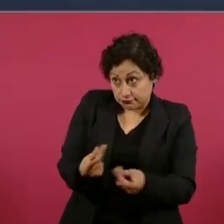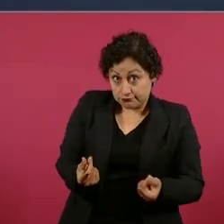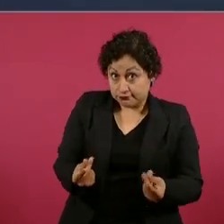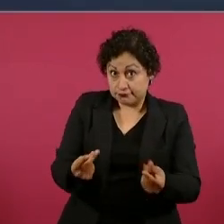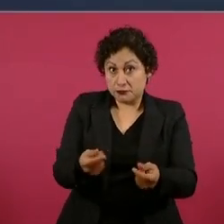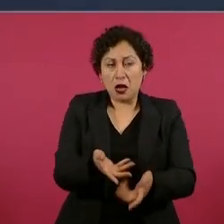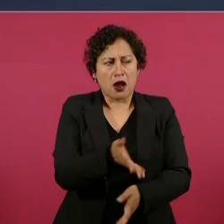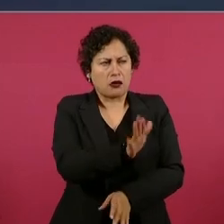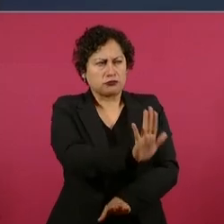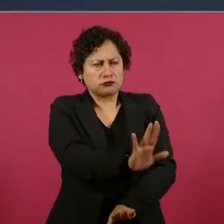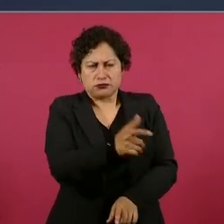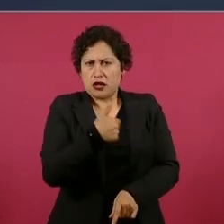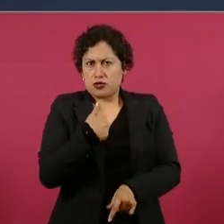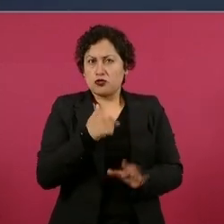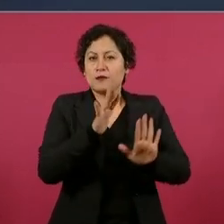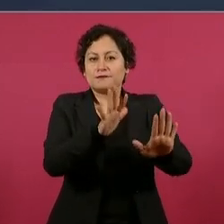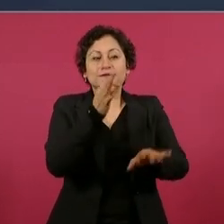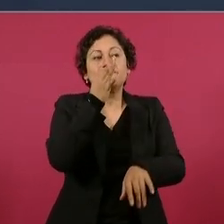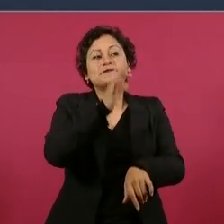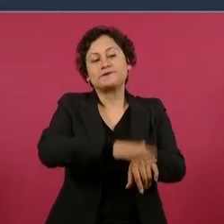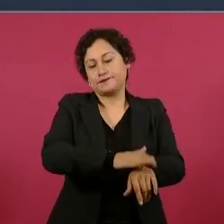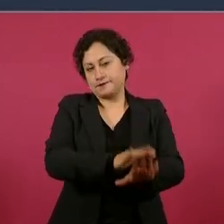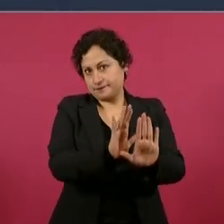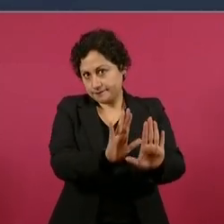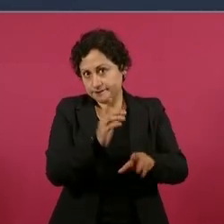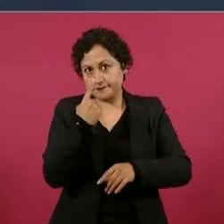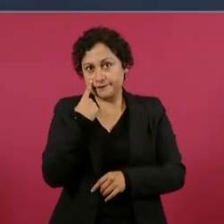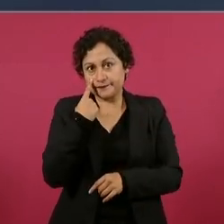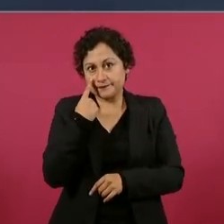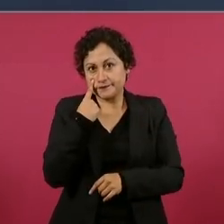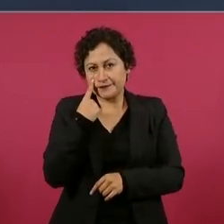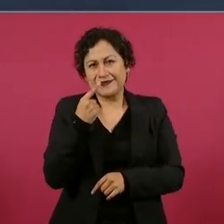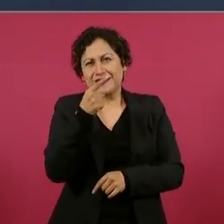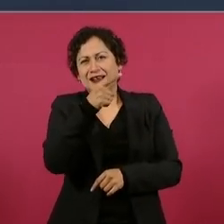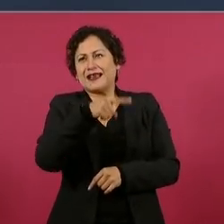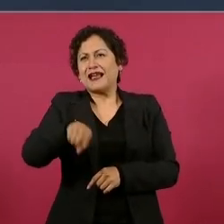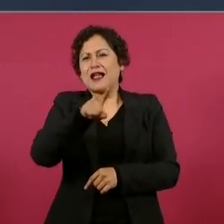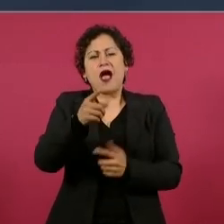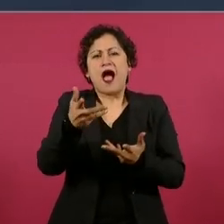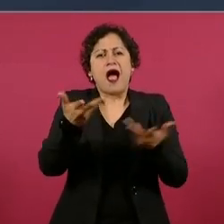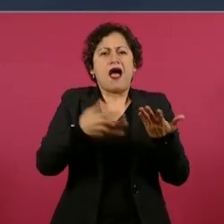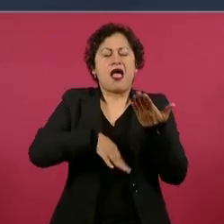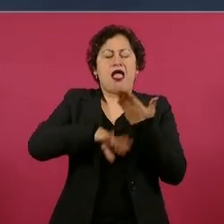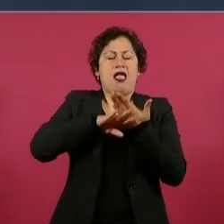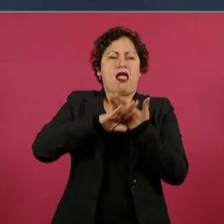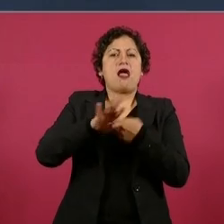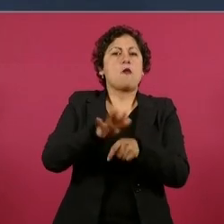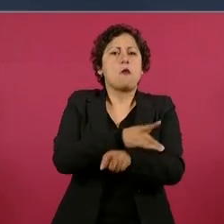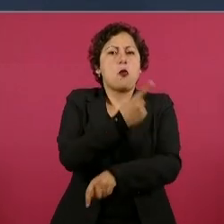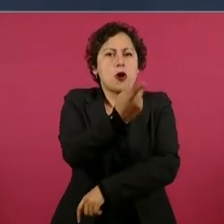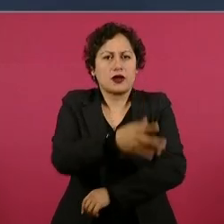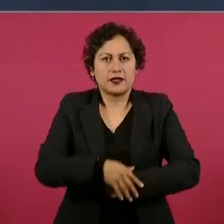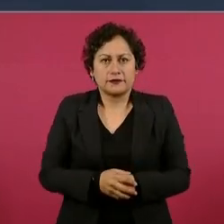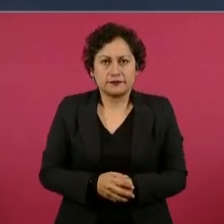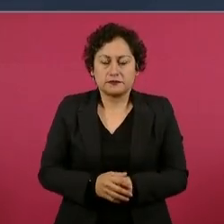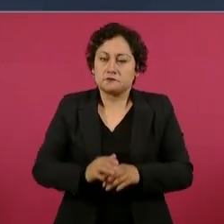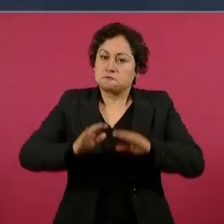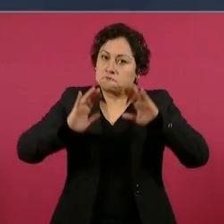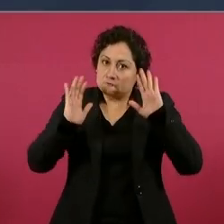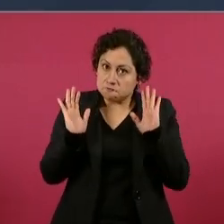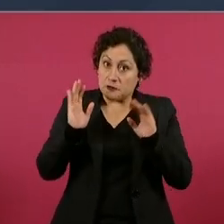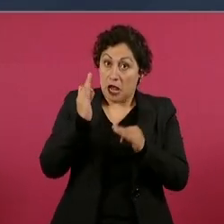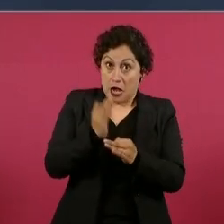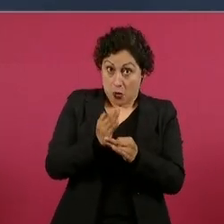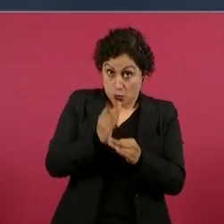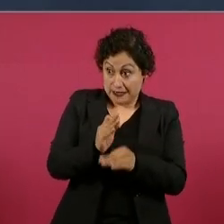Ya muy poco pero tiempo lo voy a hacer. Pero te voy a decir una cosa, Ciro. Mira, ¿por qué lo están haciendo? O sea, porque, y ojalá y la televisión